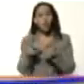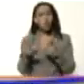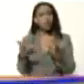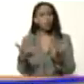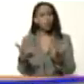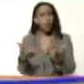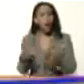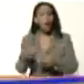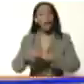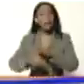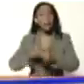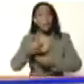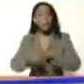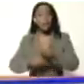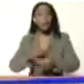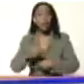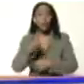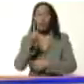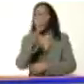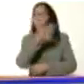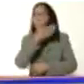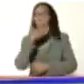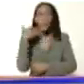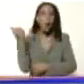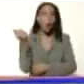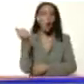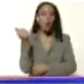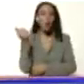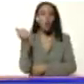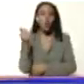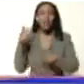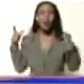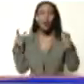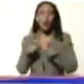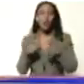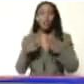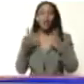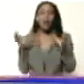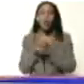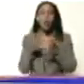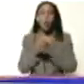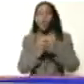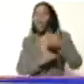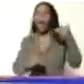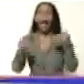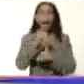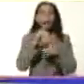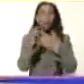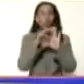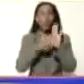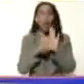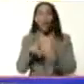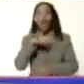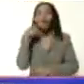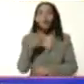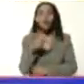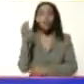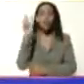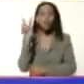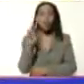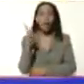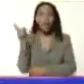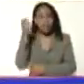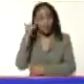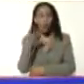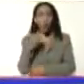ha sido una de las mejores si no a mejor reunión de la comisión de alto nivel Rusia-Venezuela creo